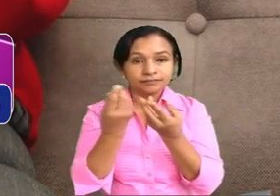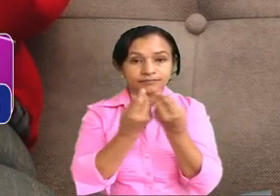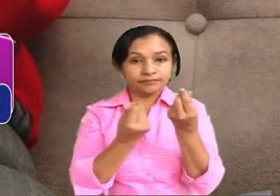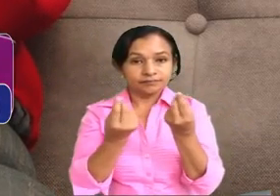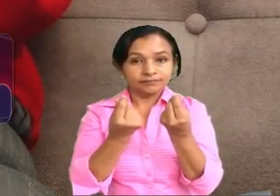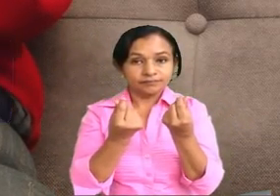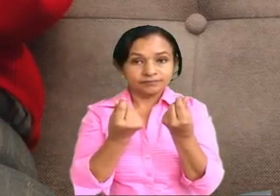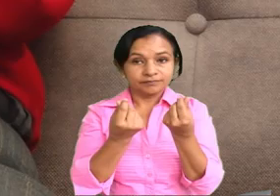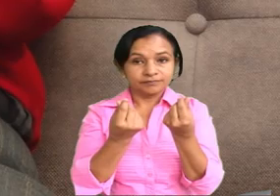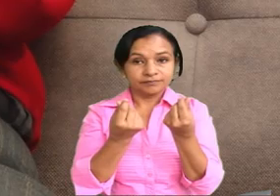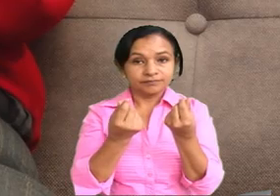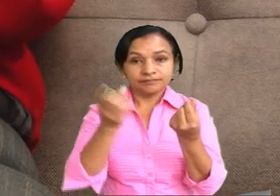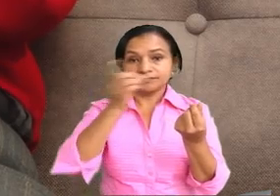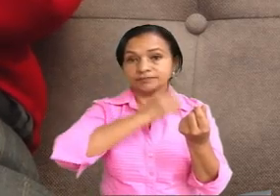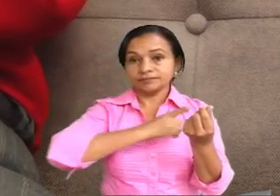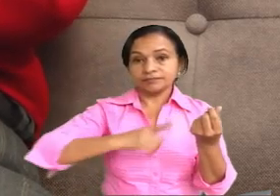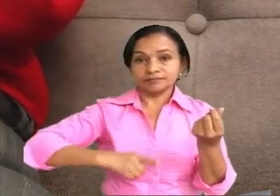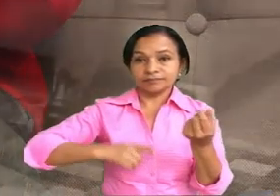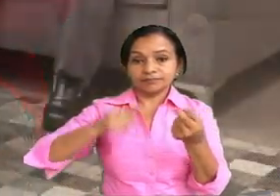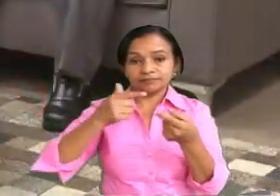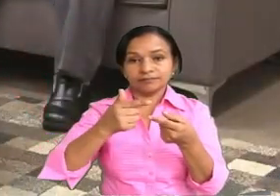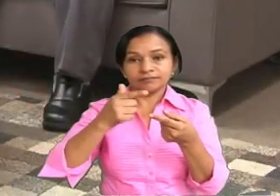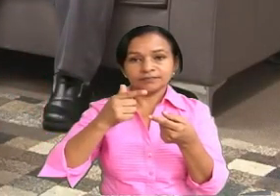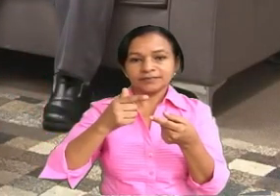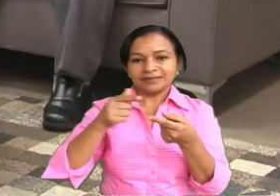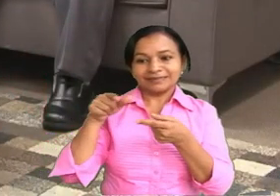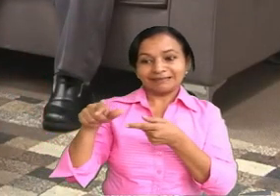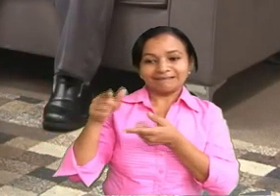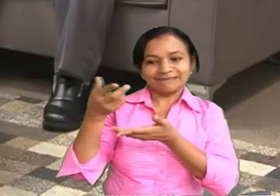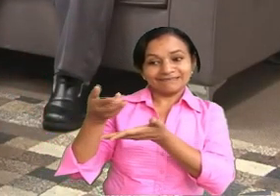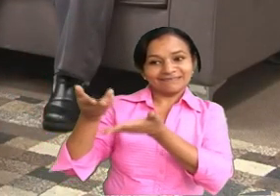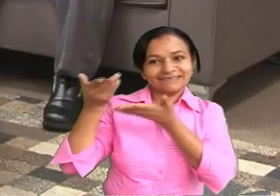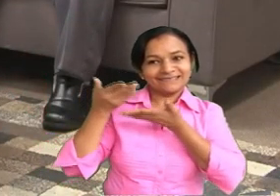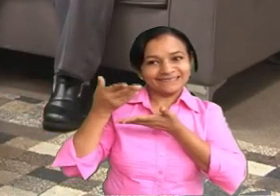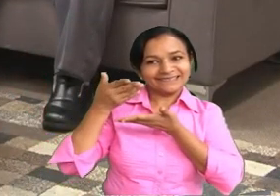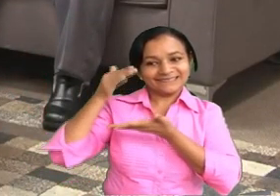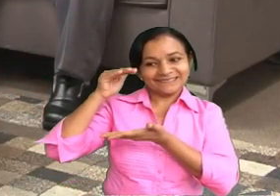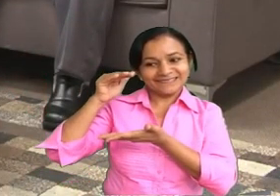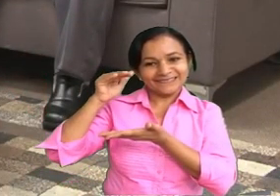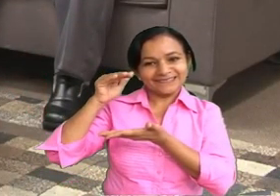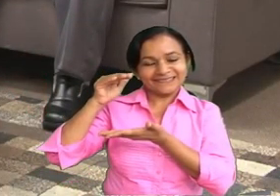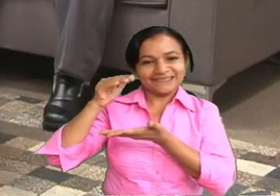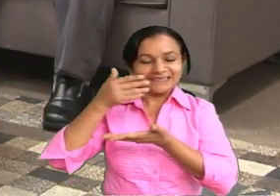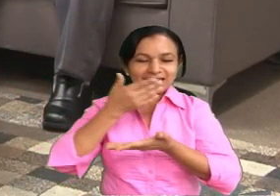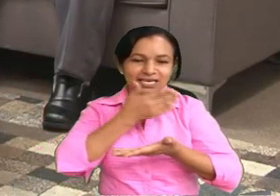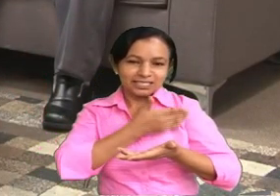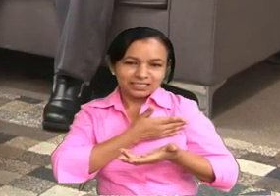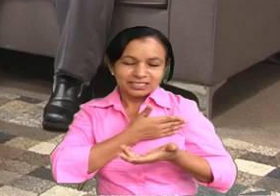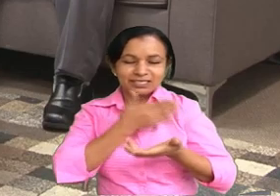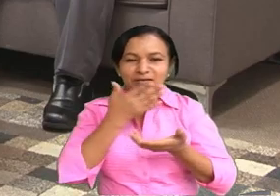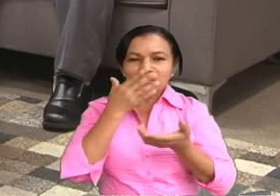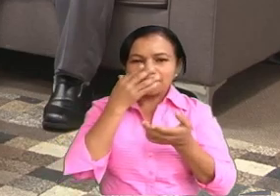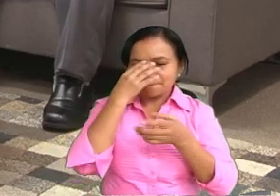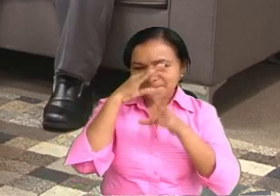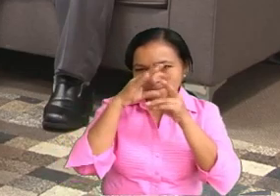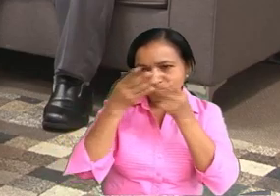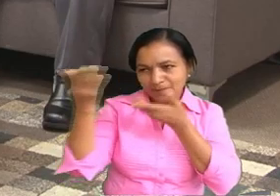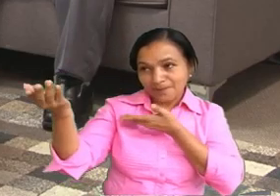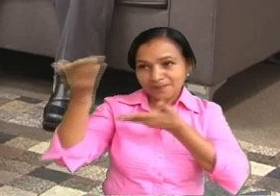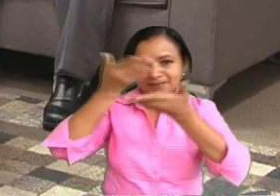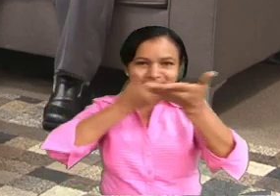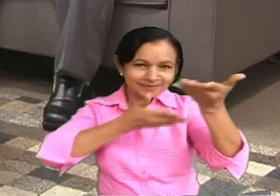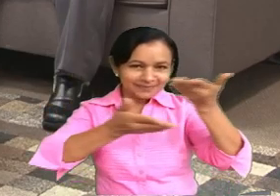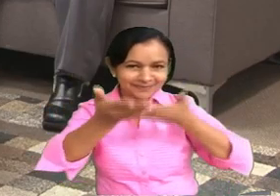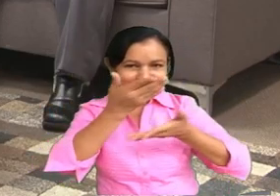que nos traiga aquí el diputado Giffiti, y nosotros podemos llevar chicha bruja allá y entonces vamos